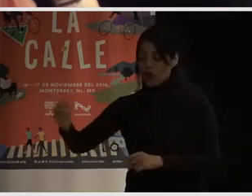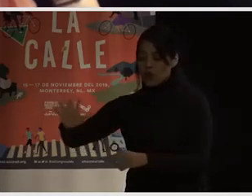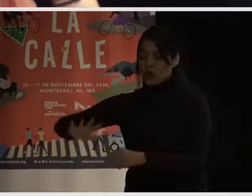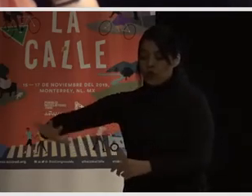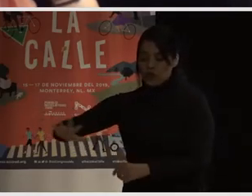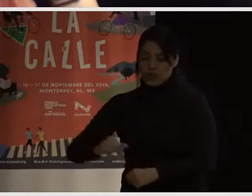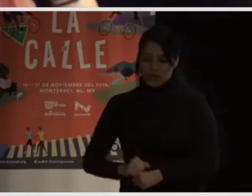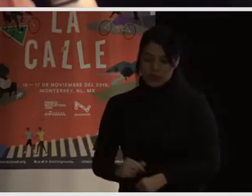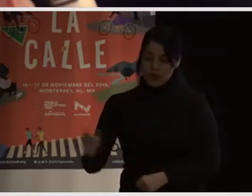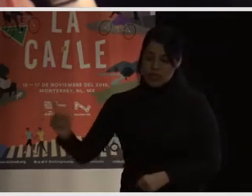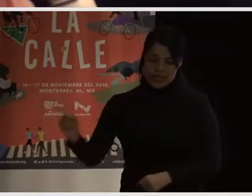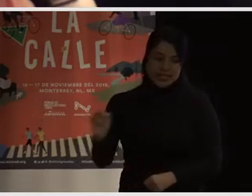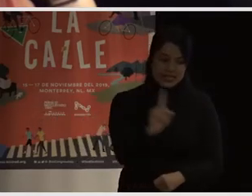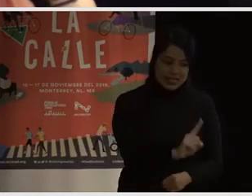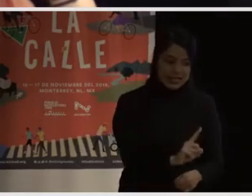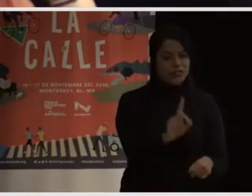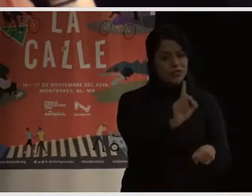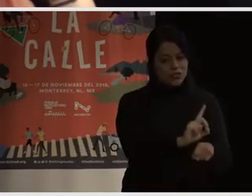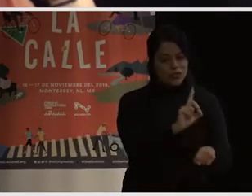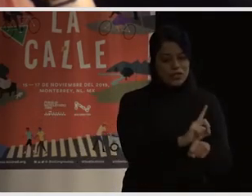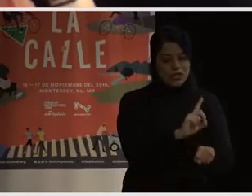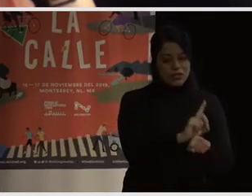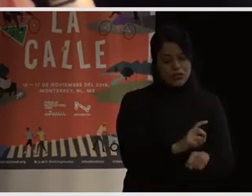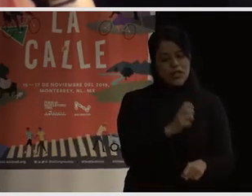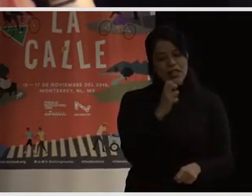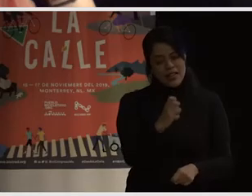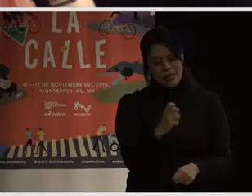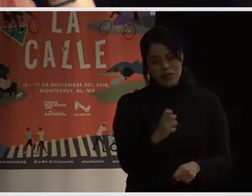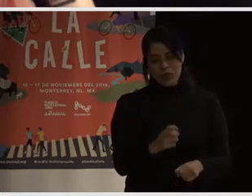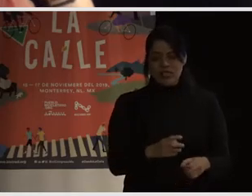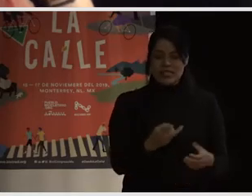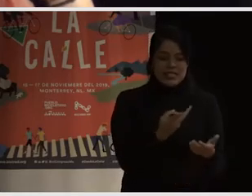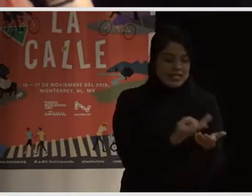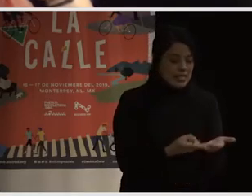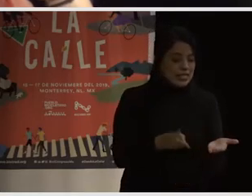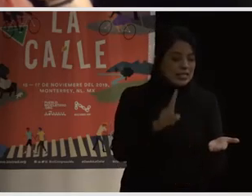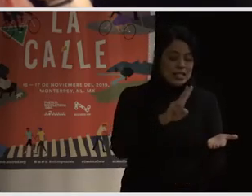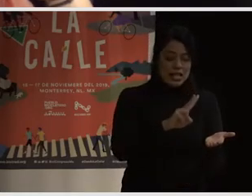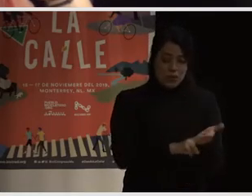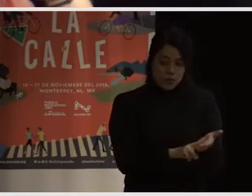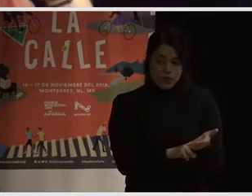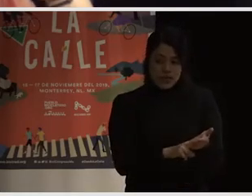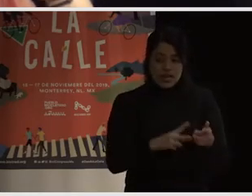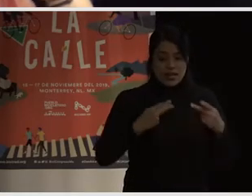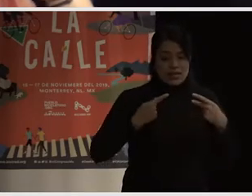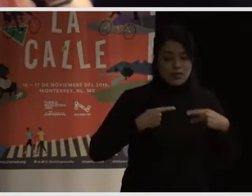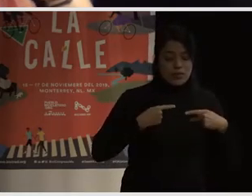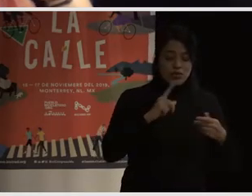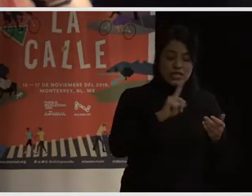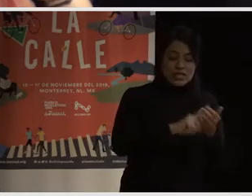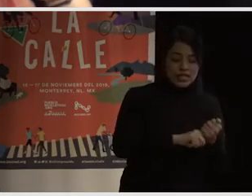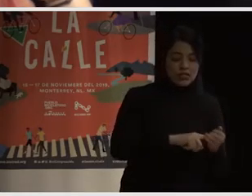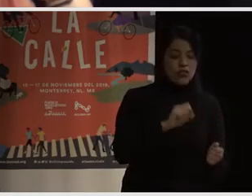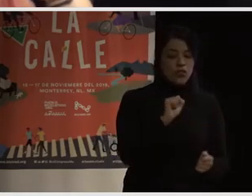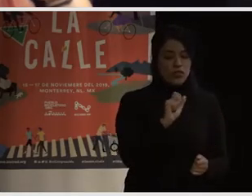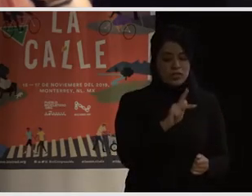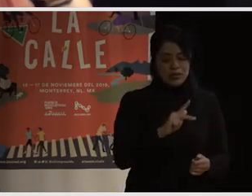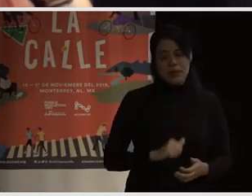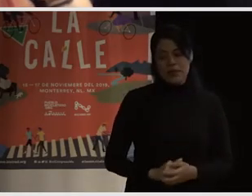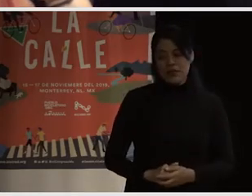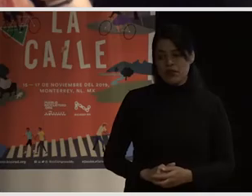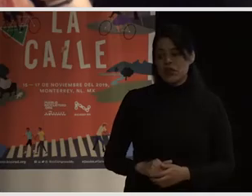población del municipio todos los días el modelo urbano desgraciadamente el 2014